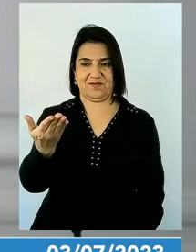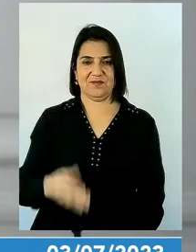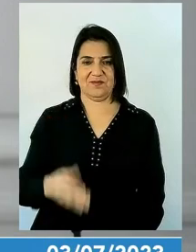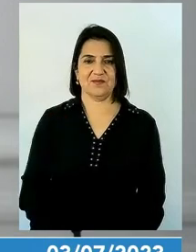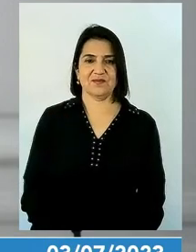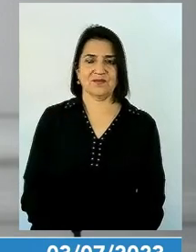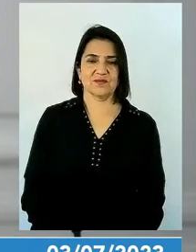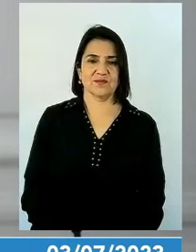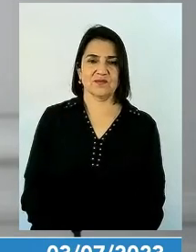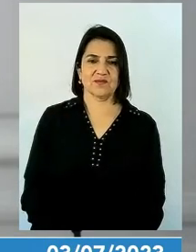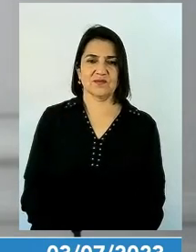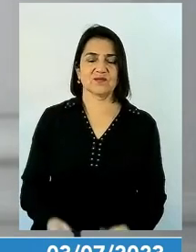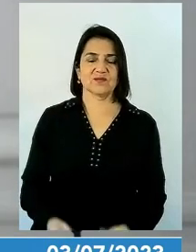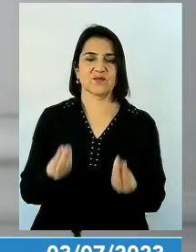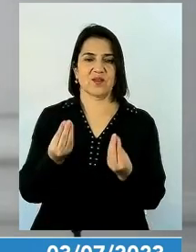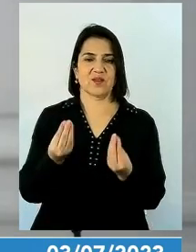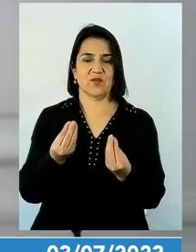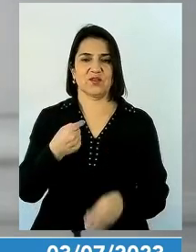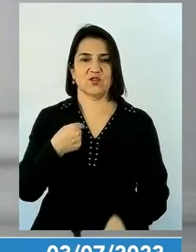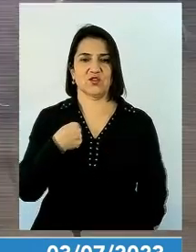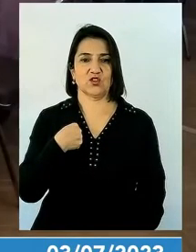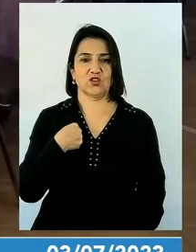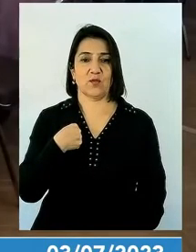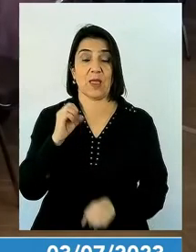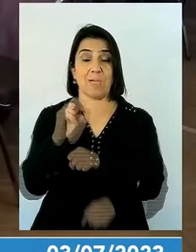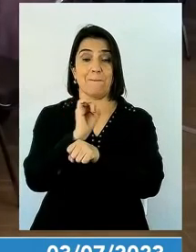Buenísimo, tengo una presentación